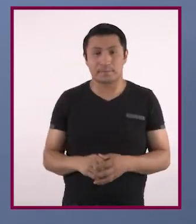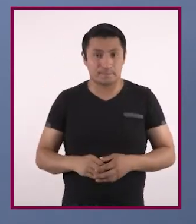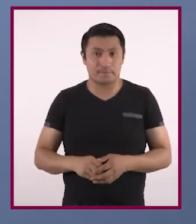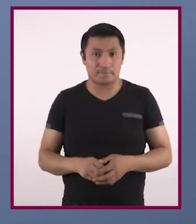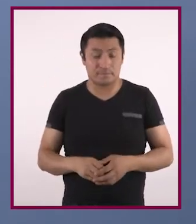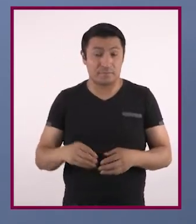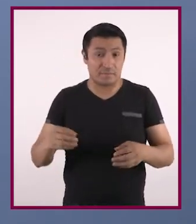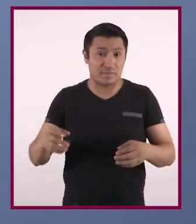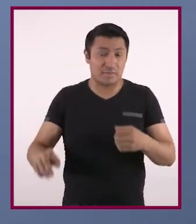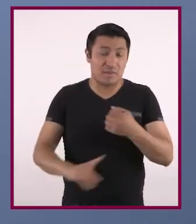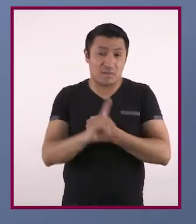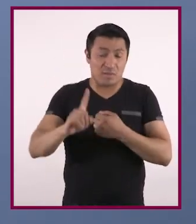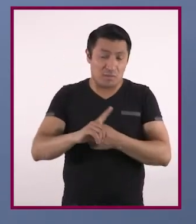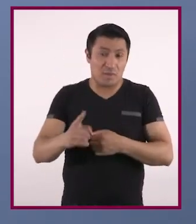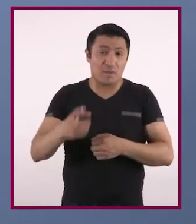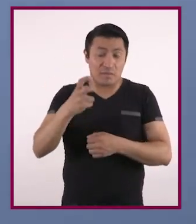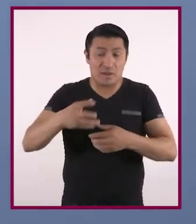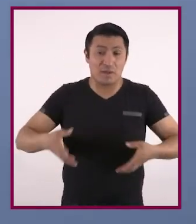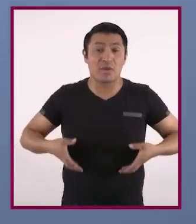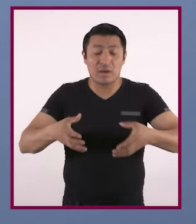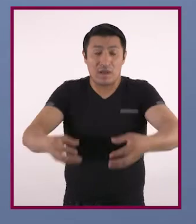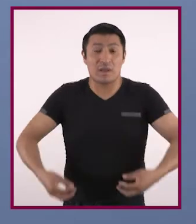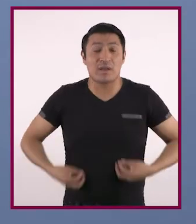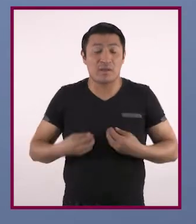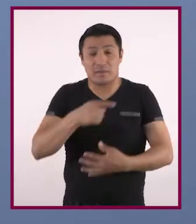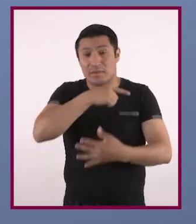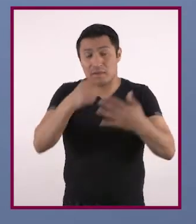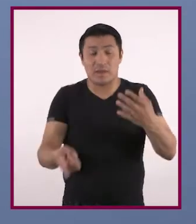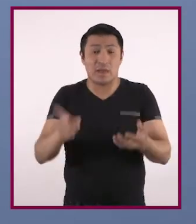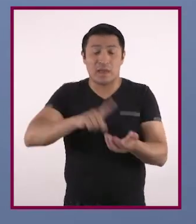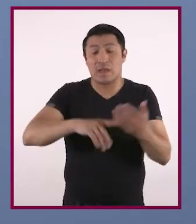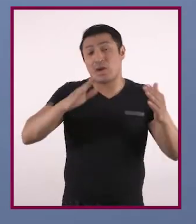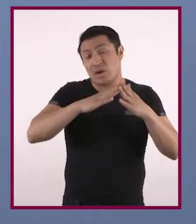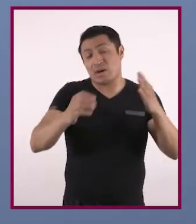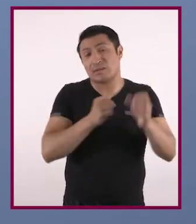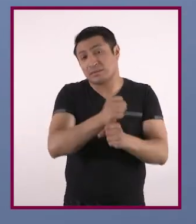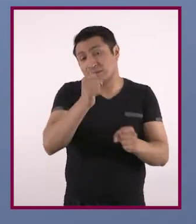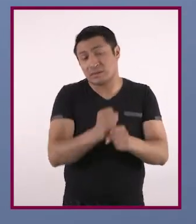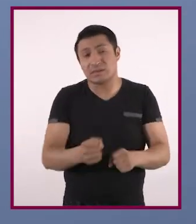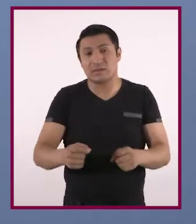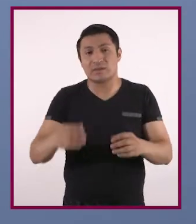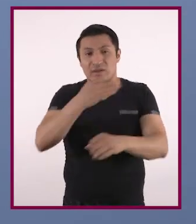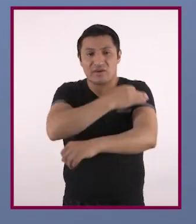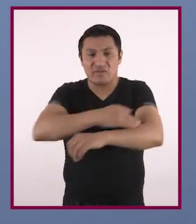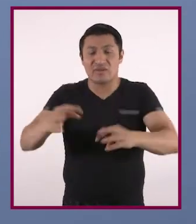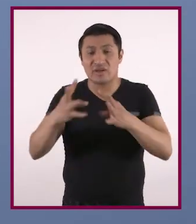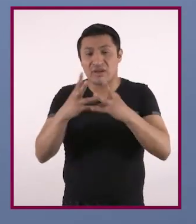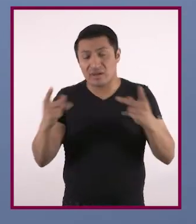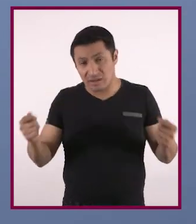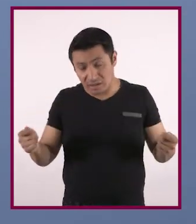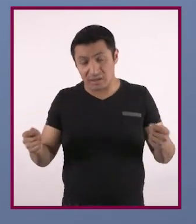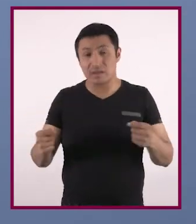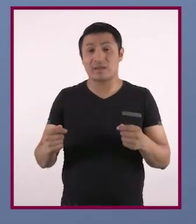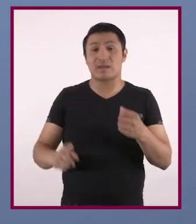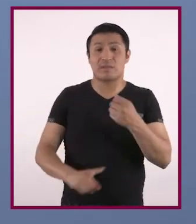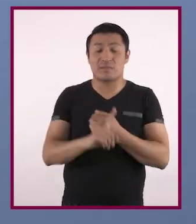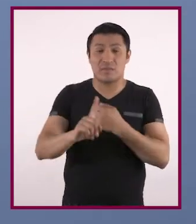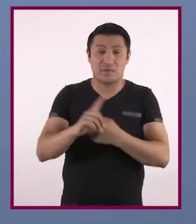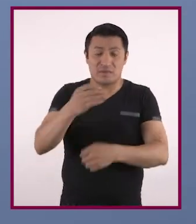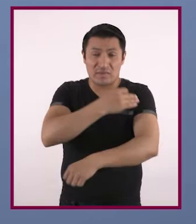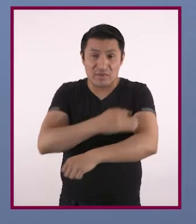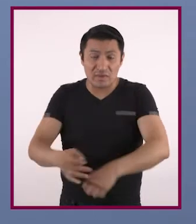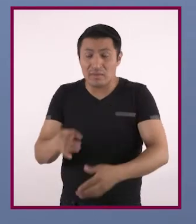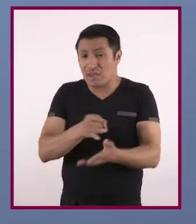calle se encuentran las siguientes: violencia en el hogar, desintegración familiar, problemas familiares,